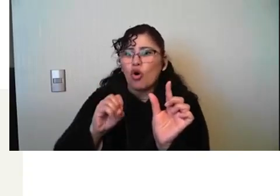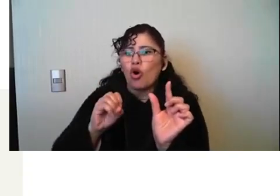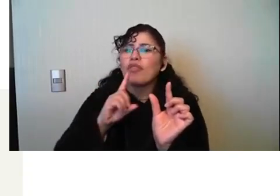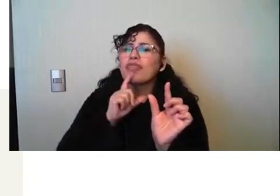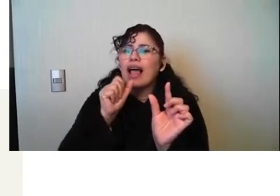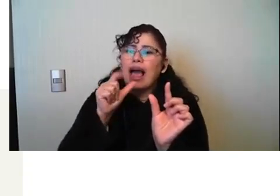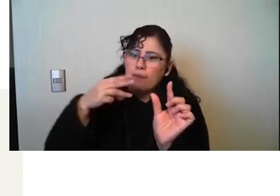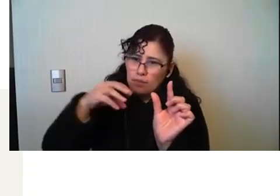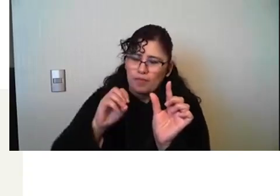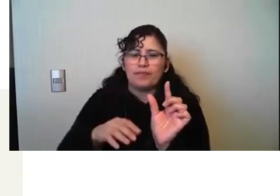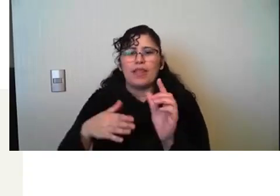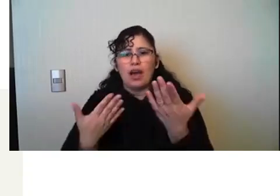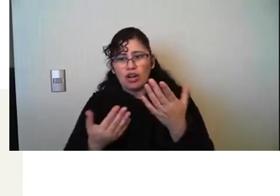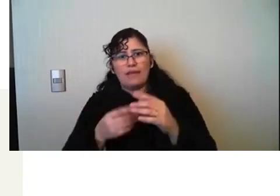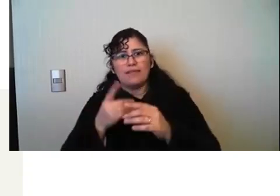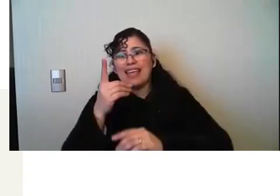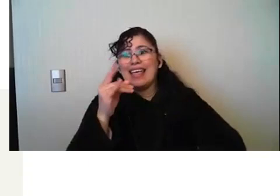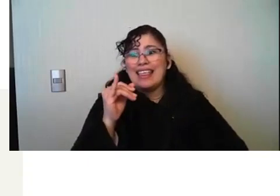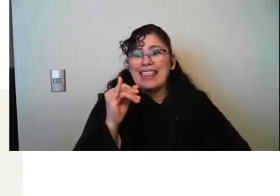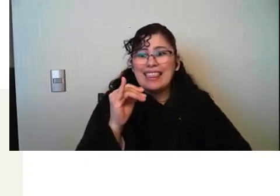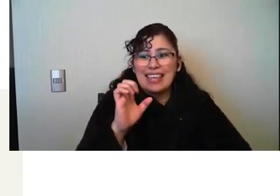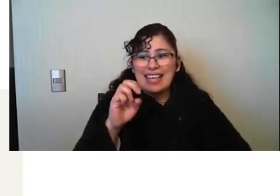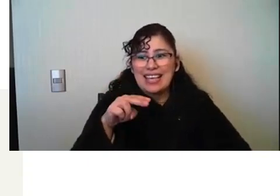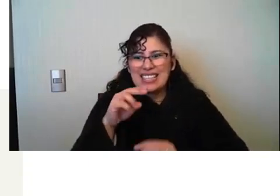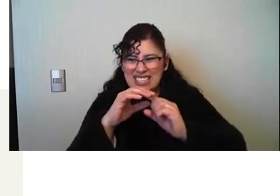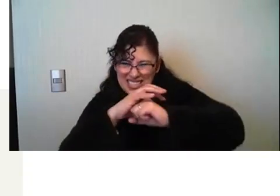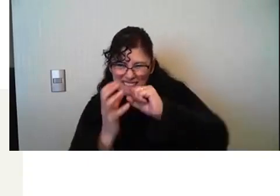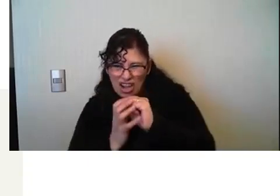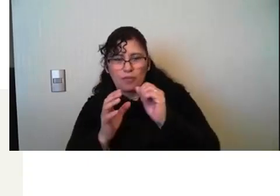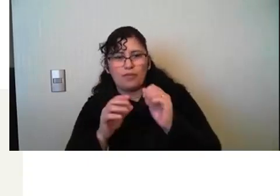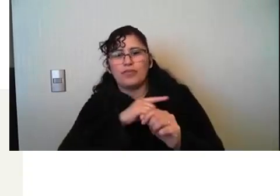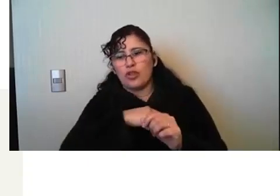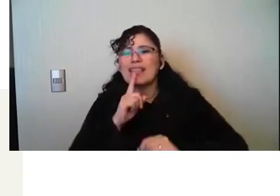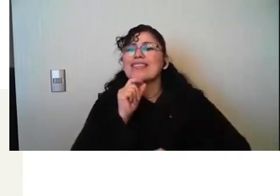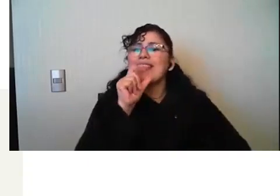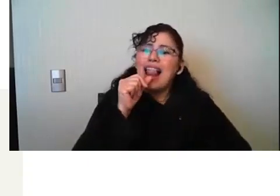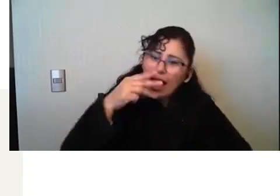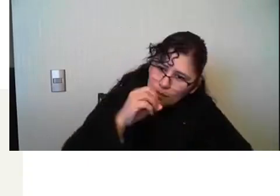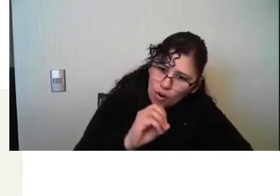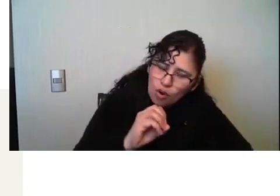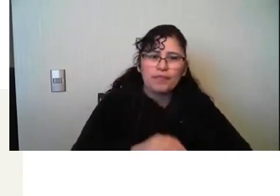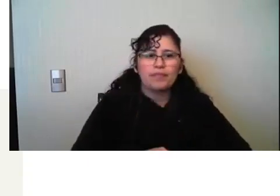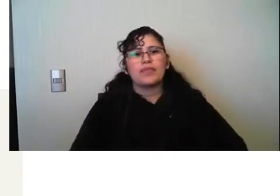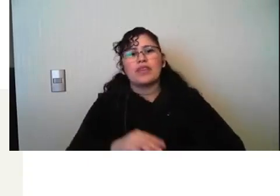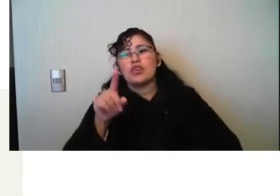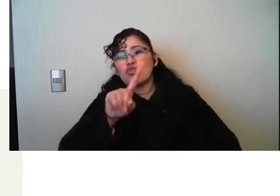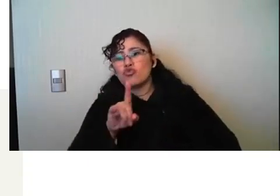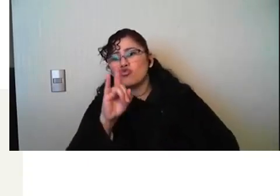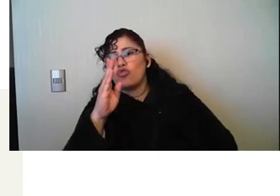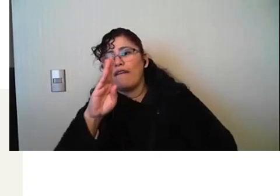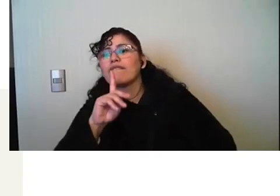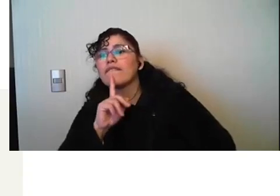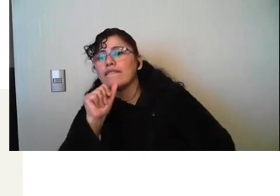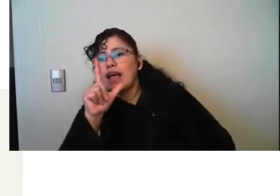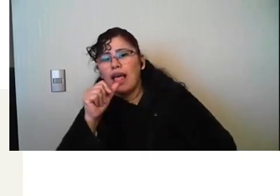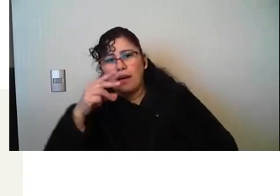está constituido el diencéfalo? Por el tálamo, subtálamo, hipotálamo e